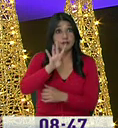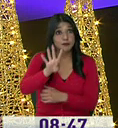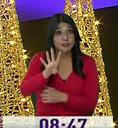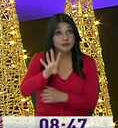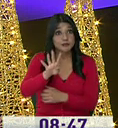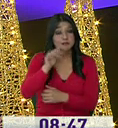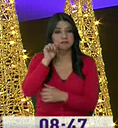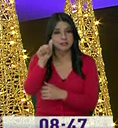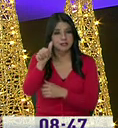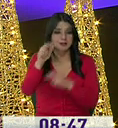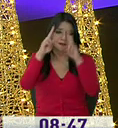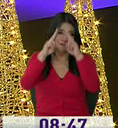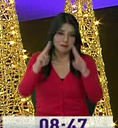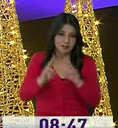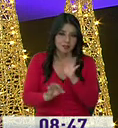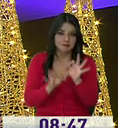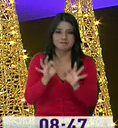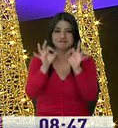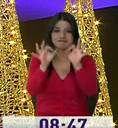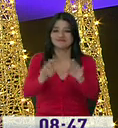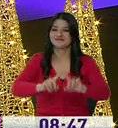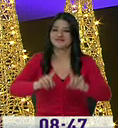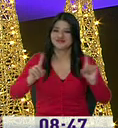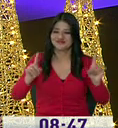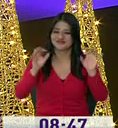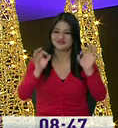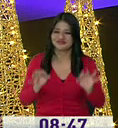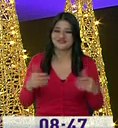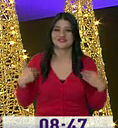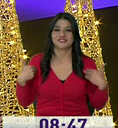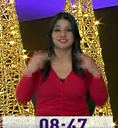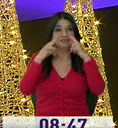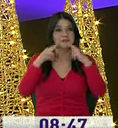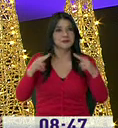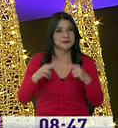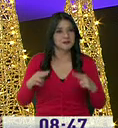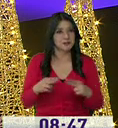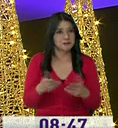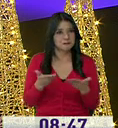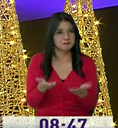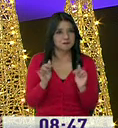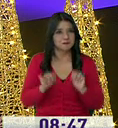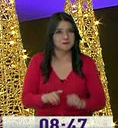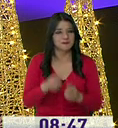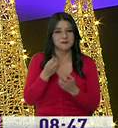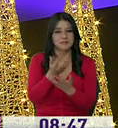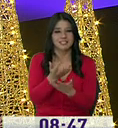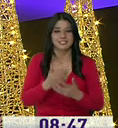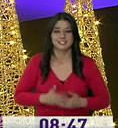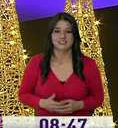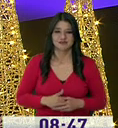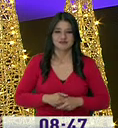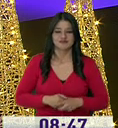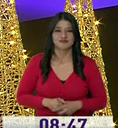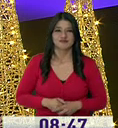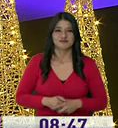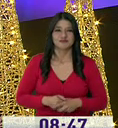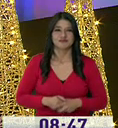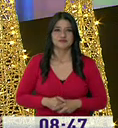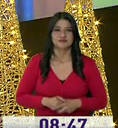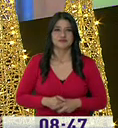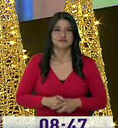Hay alternativas de regalos. Así que, mi querida Pris, feliz Navidad. Vamos contigo. Cuéntanos alternativas.